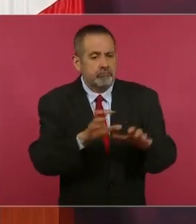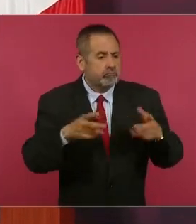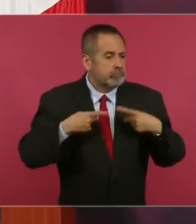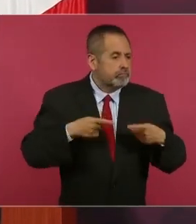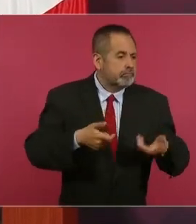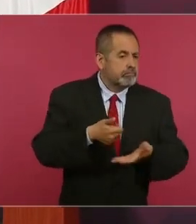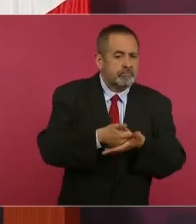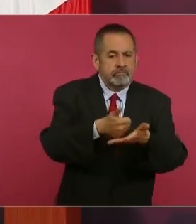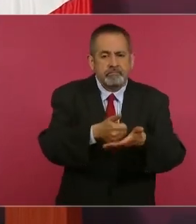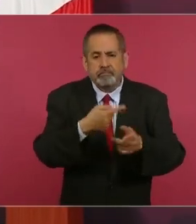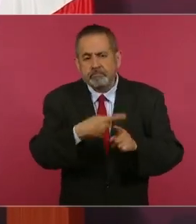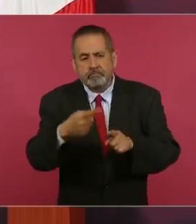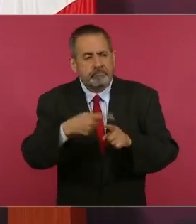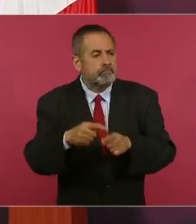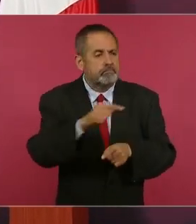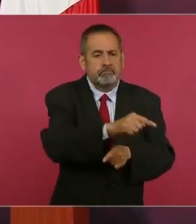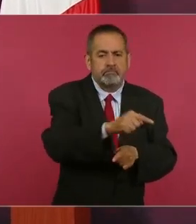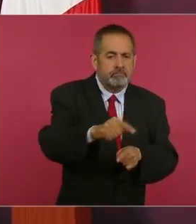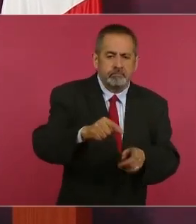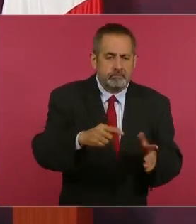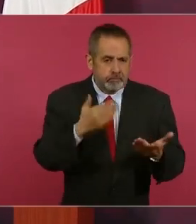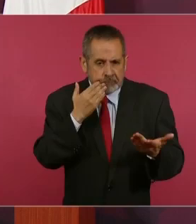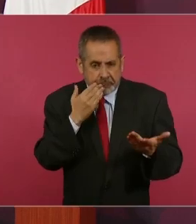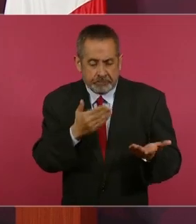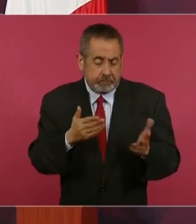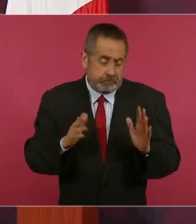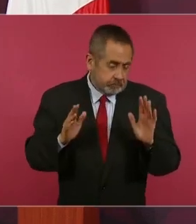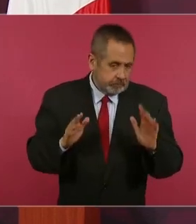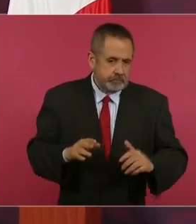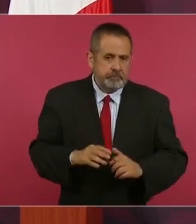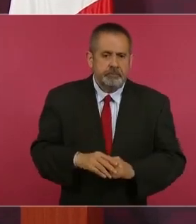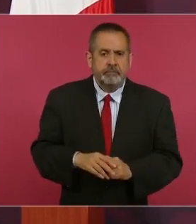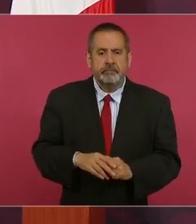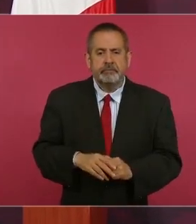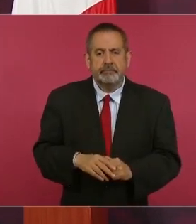la gente en todo y